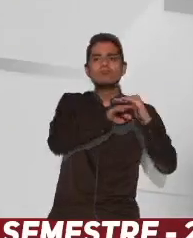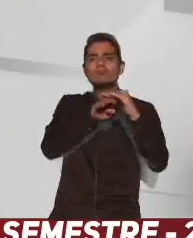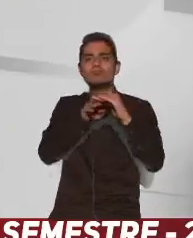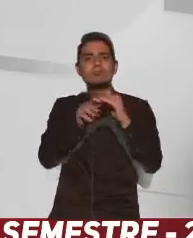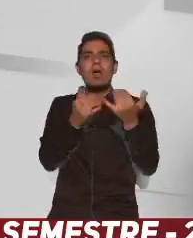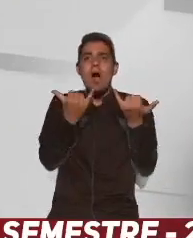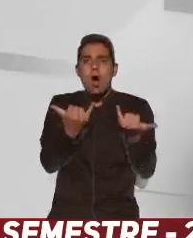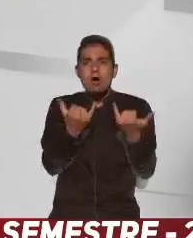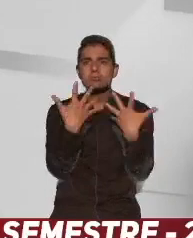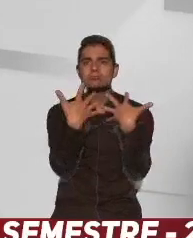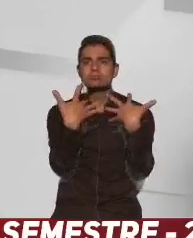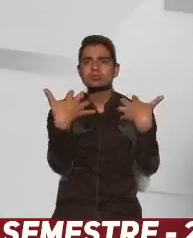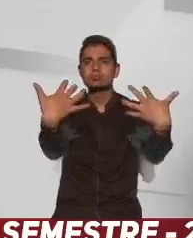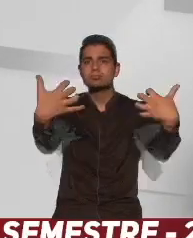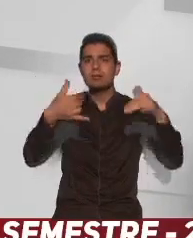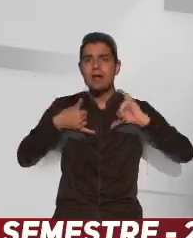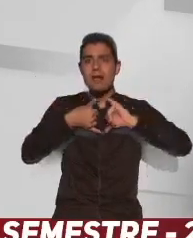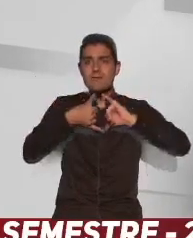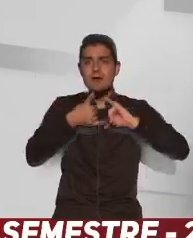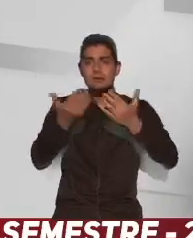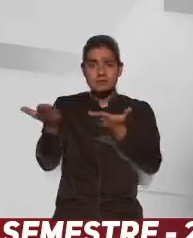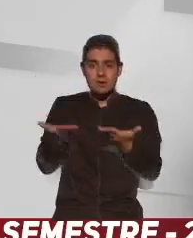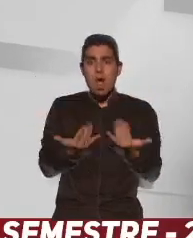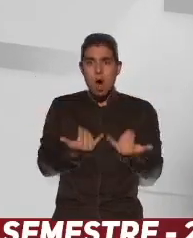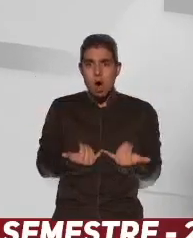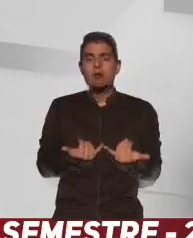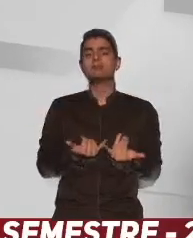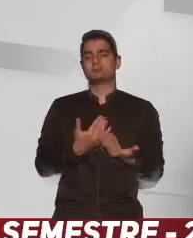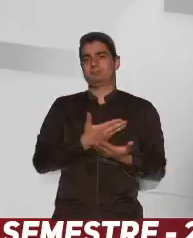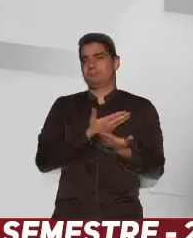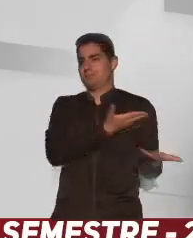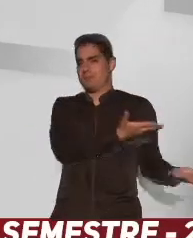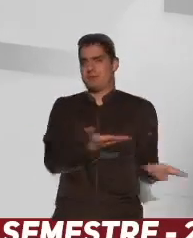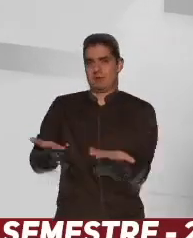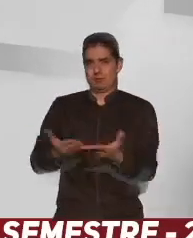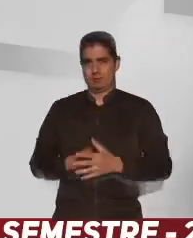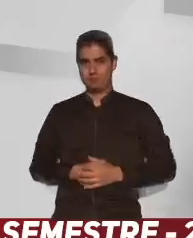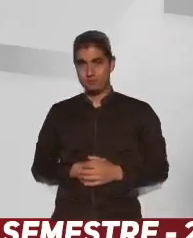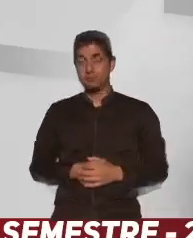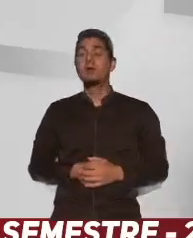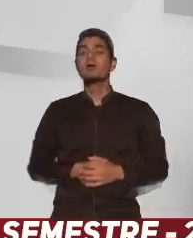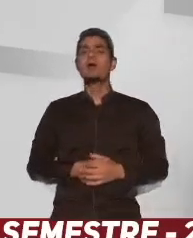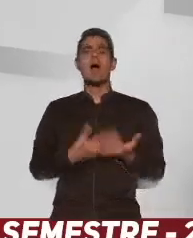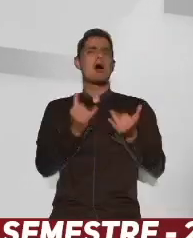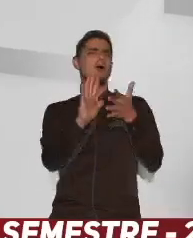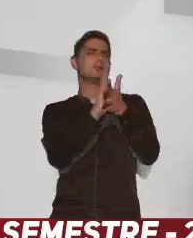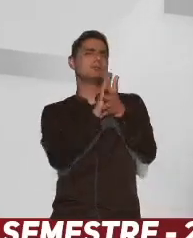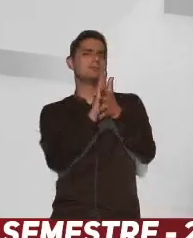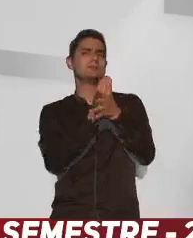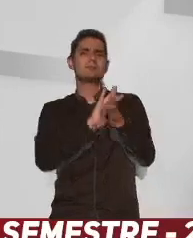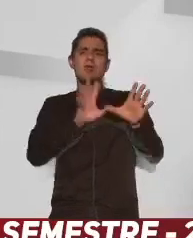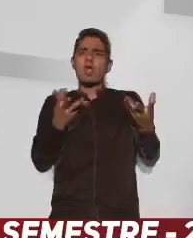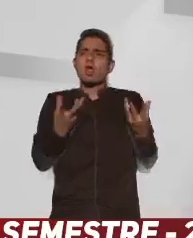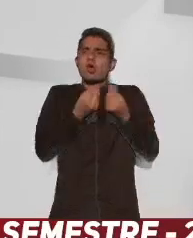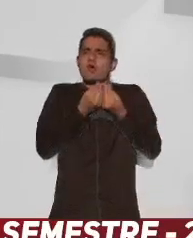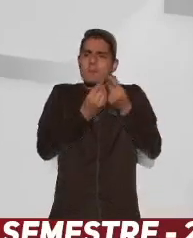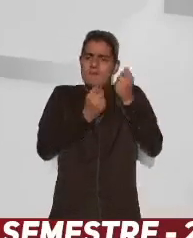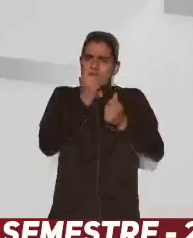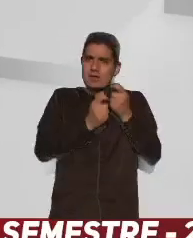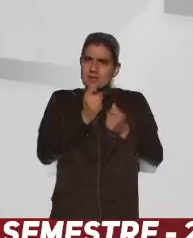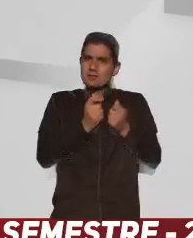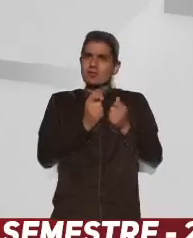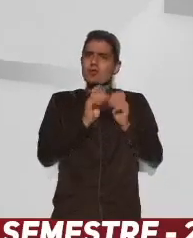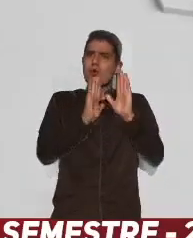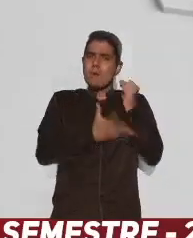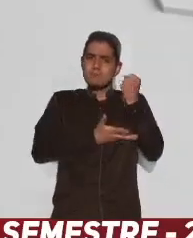manera presencial en este auditorio. A continuación presentaremos la información del Comando Financiero y Presupuestal para el segundo semestre de